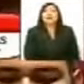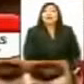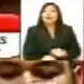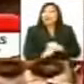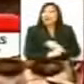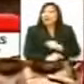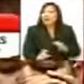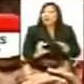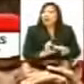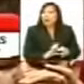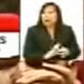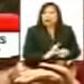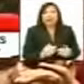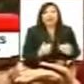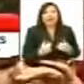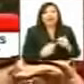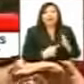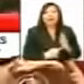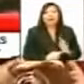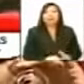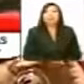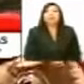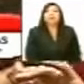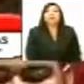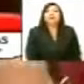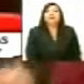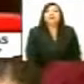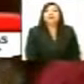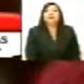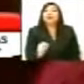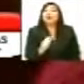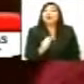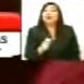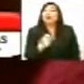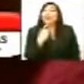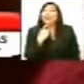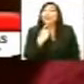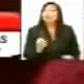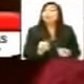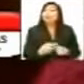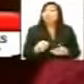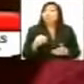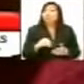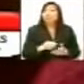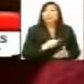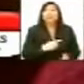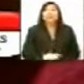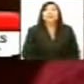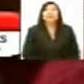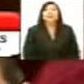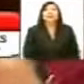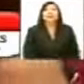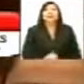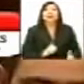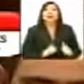Naciones Unidas. Tenemos la presencia de la CICIG, que se ha sumado a fortalecer